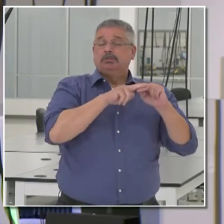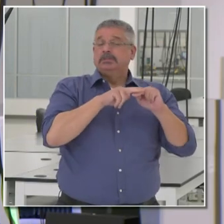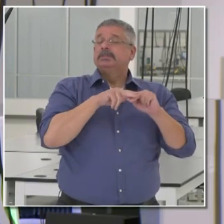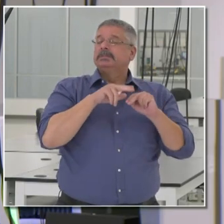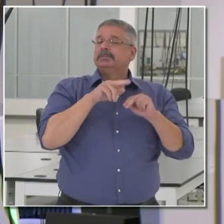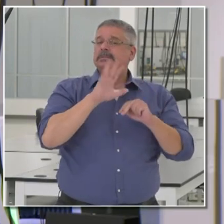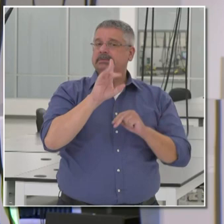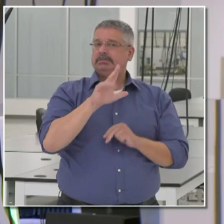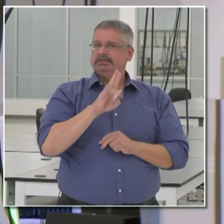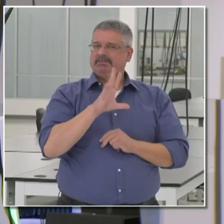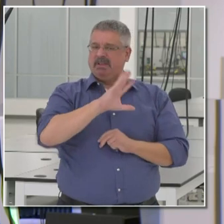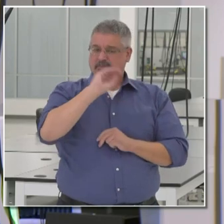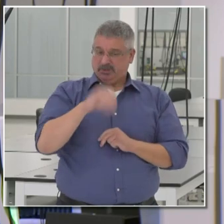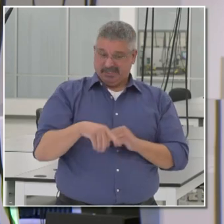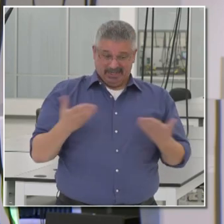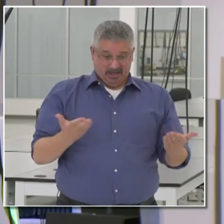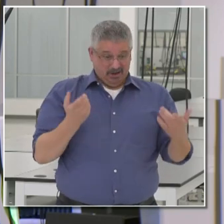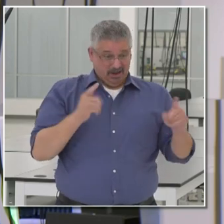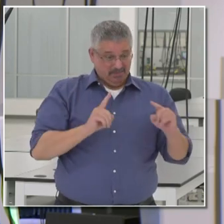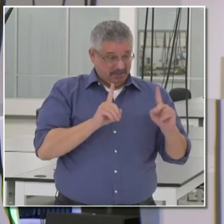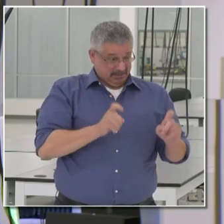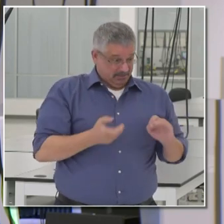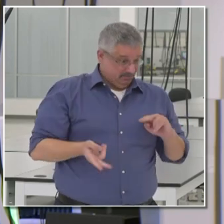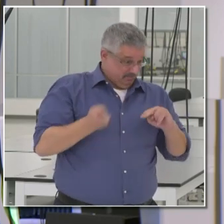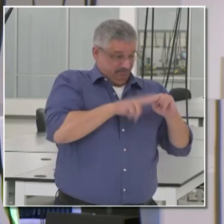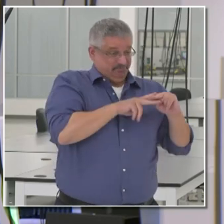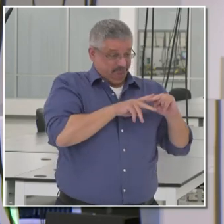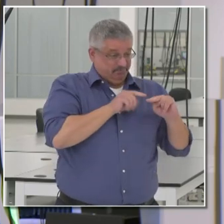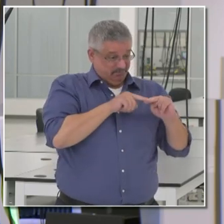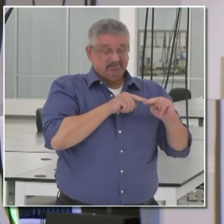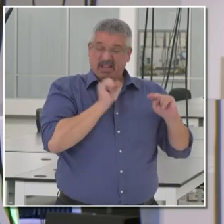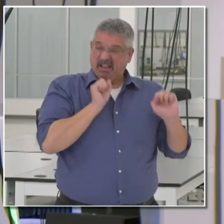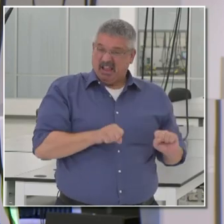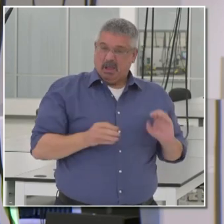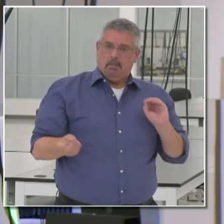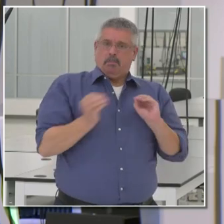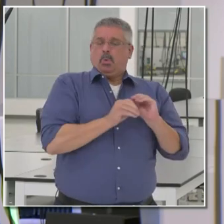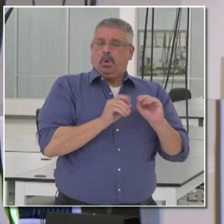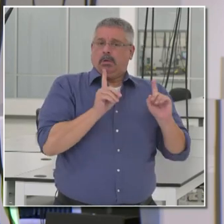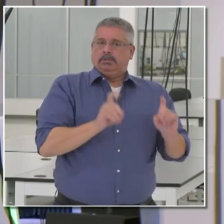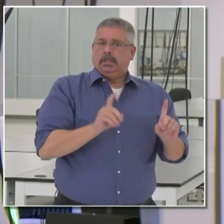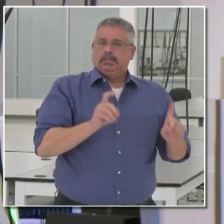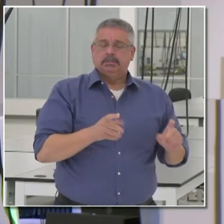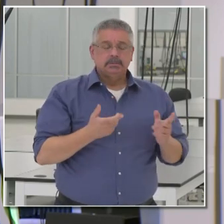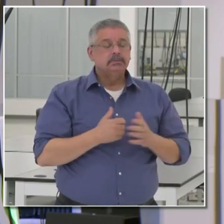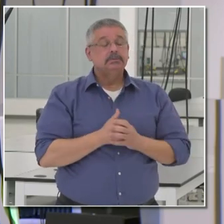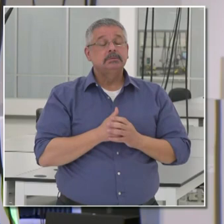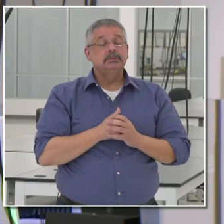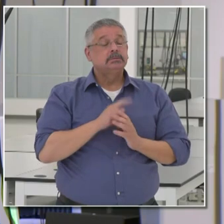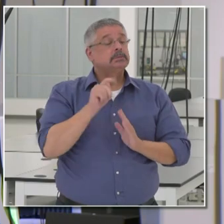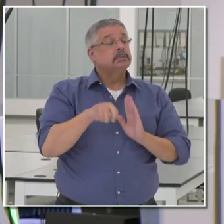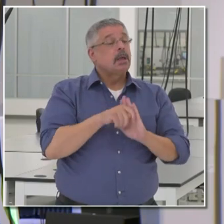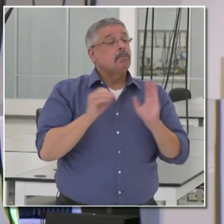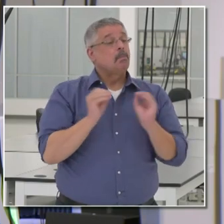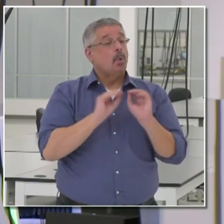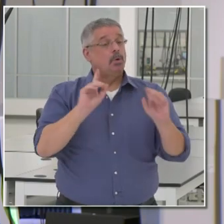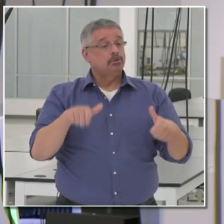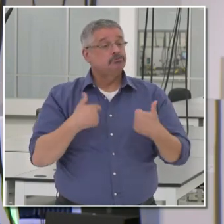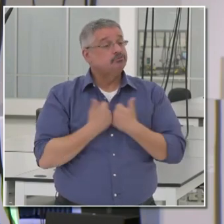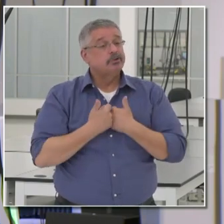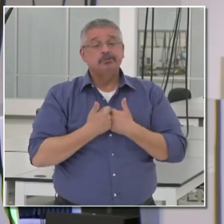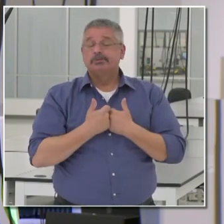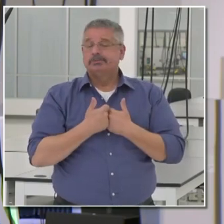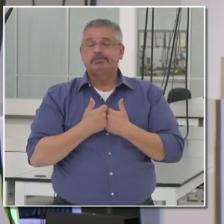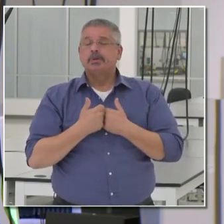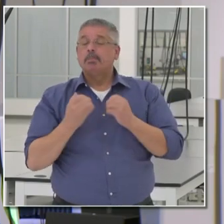exámenes aquí en el estado de california y eso está ocurriendo justo en el momento adecuado en el momento en el que el reto es